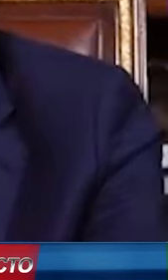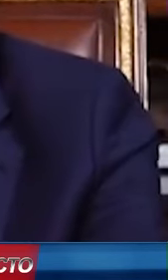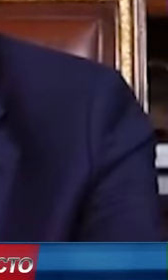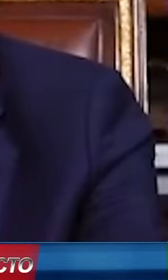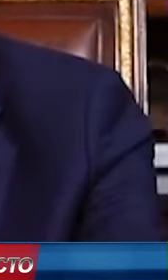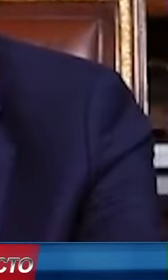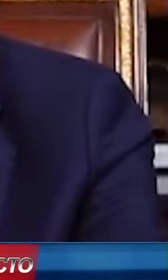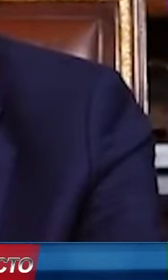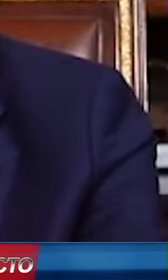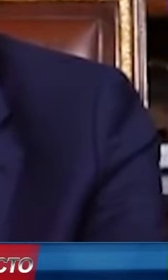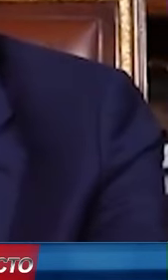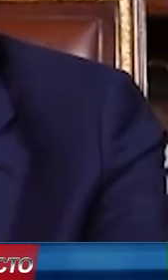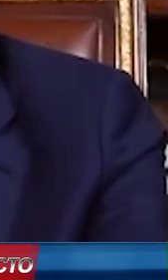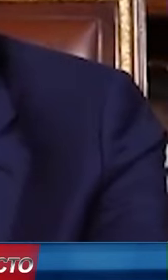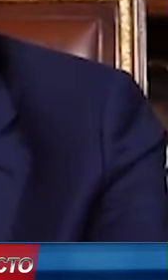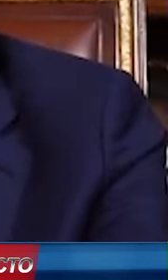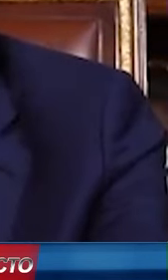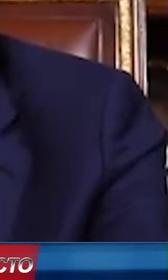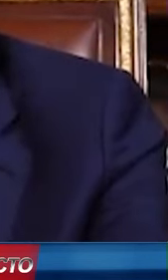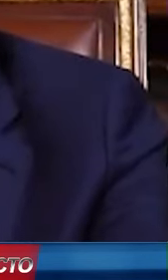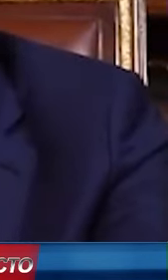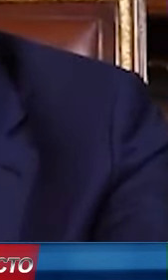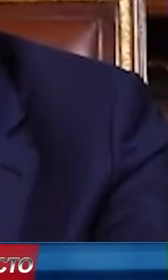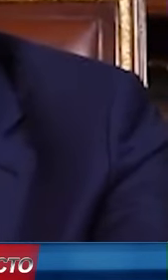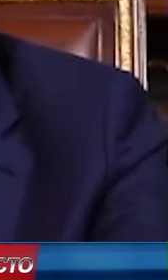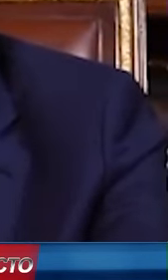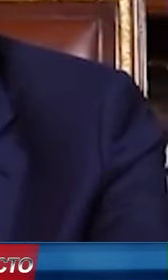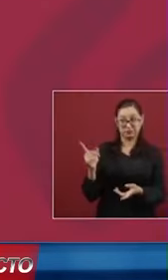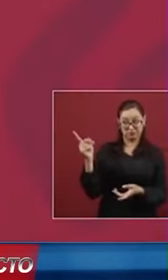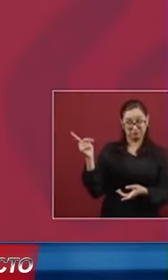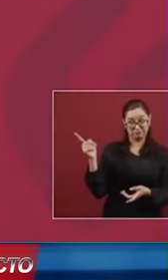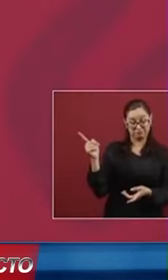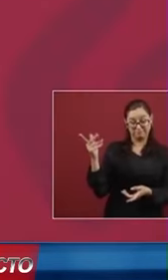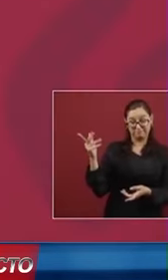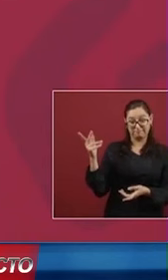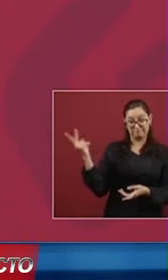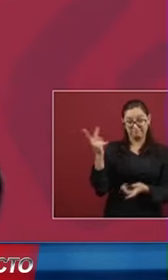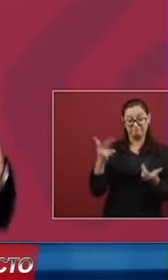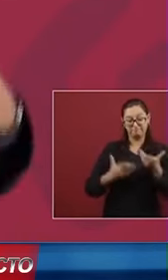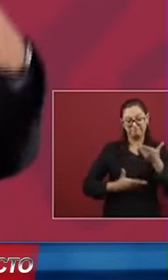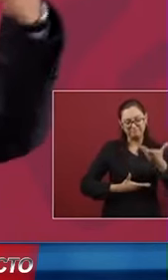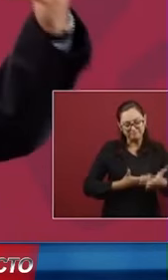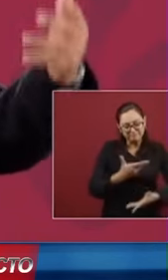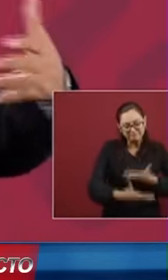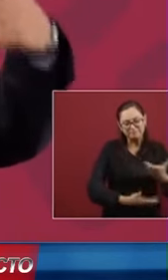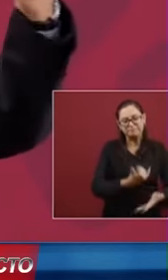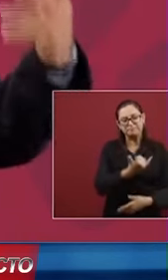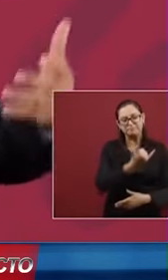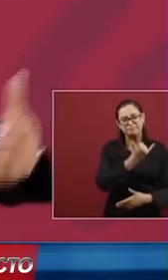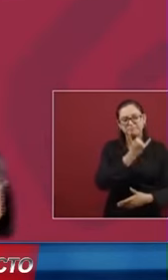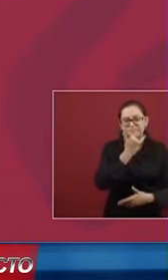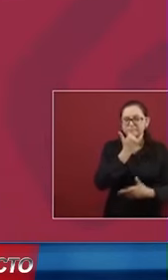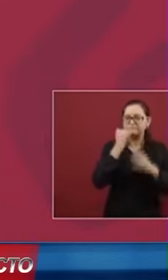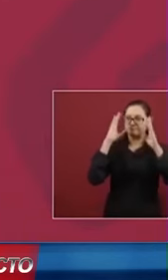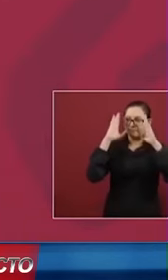por su participación en hechos de corrupción. Bueno, claro, pero como era un funcionario del gobierno de